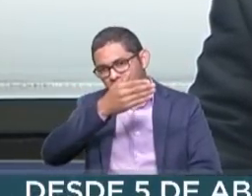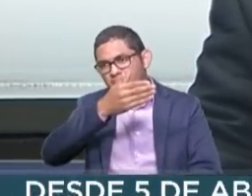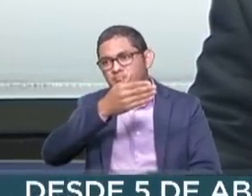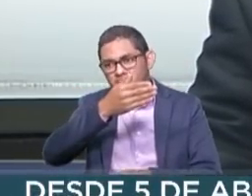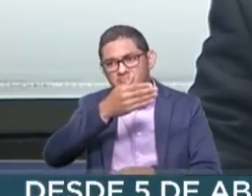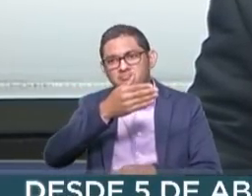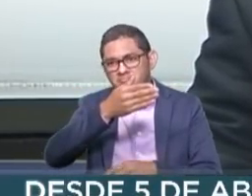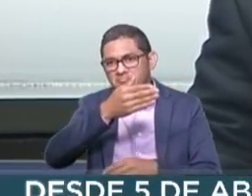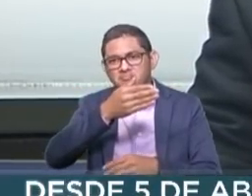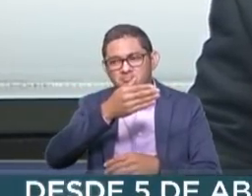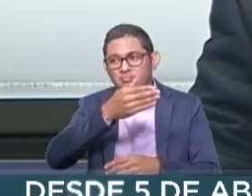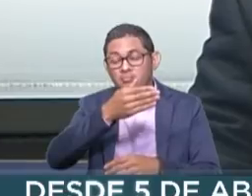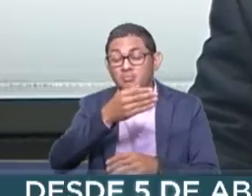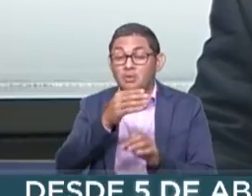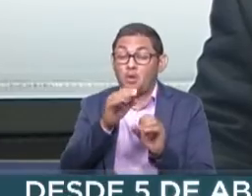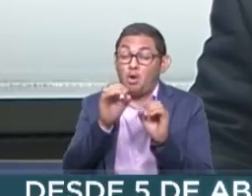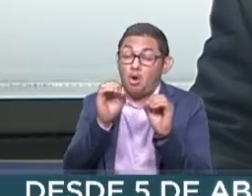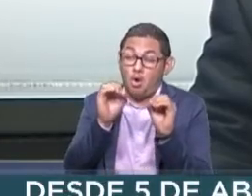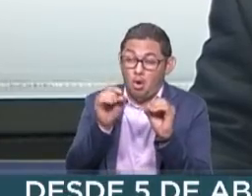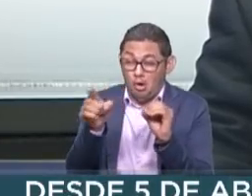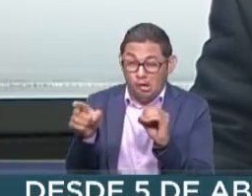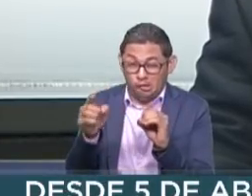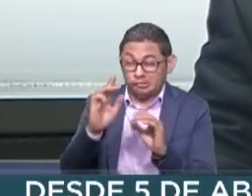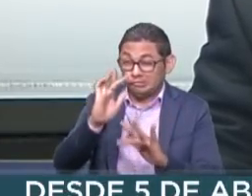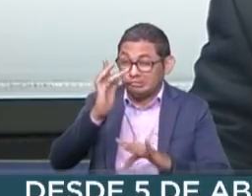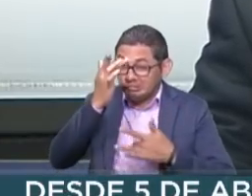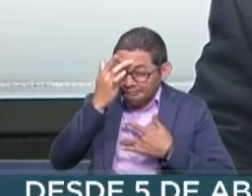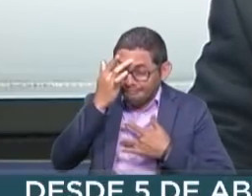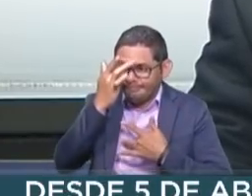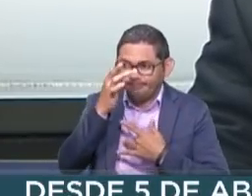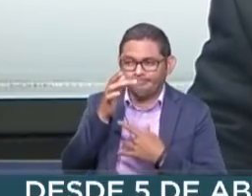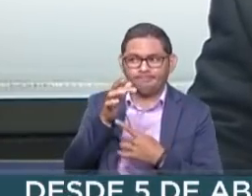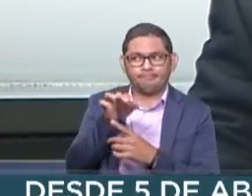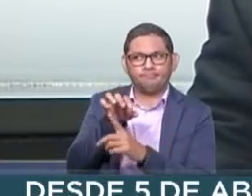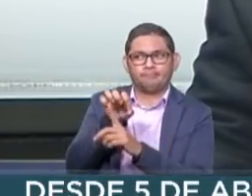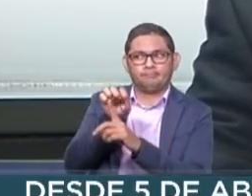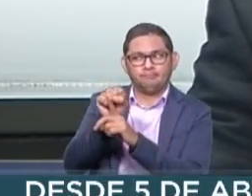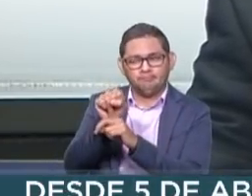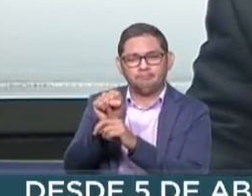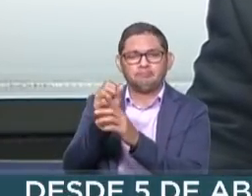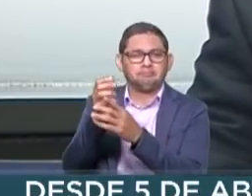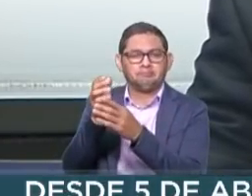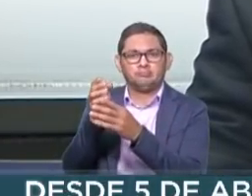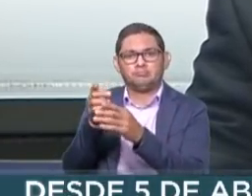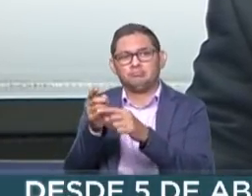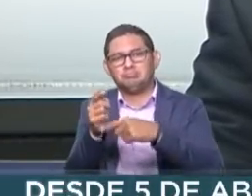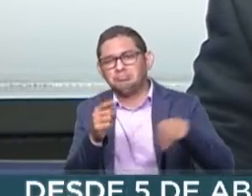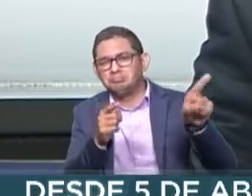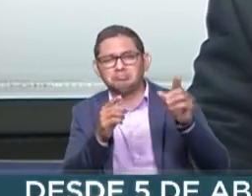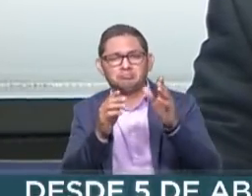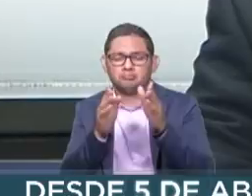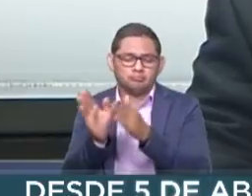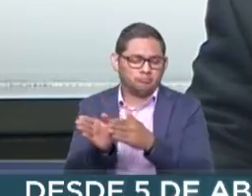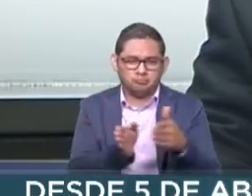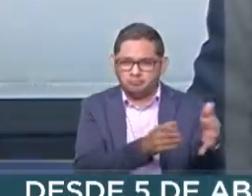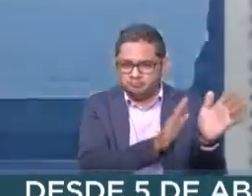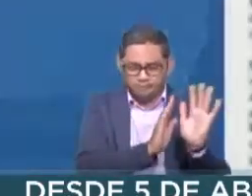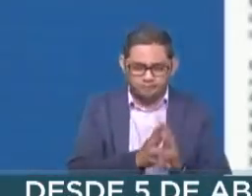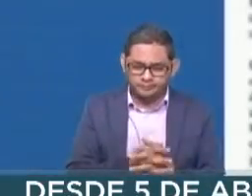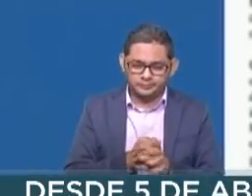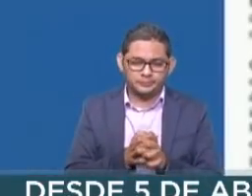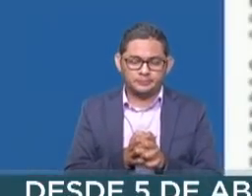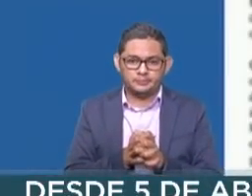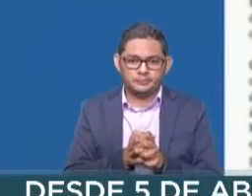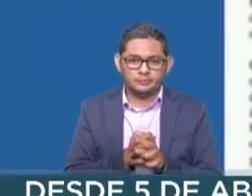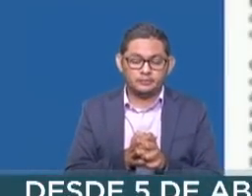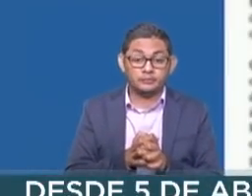regirse según el protocolo del Ministerio de Salud. Ayer fue emitido el Decreto